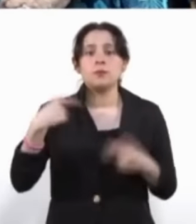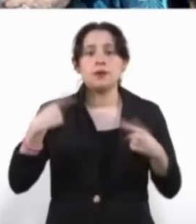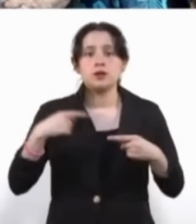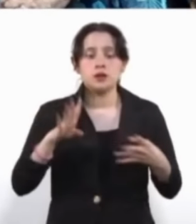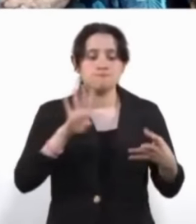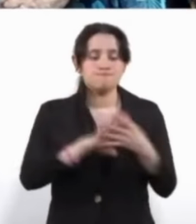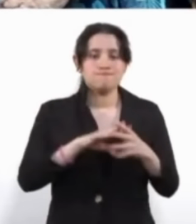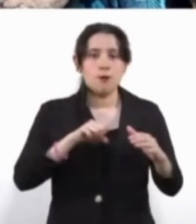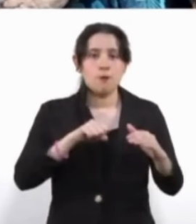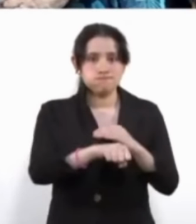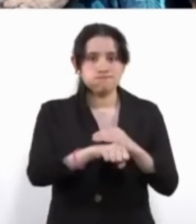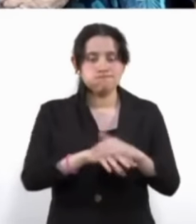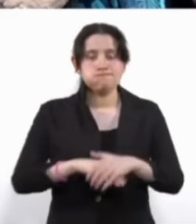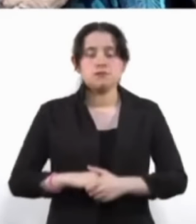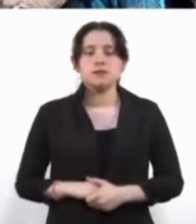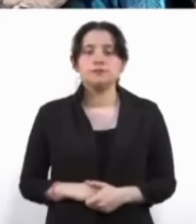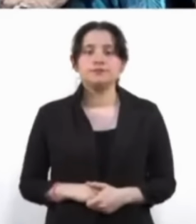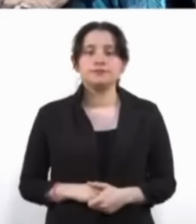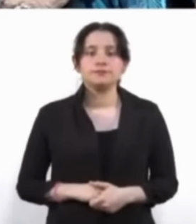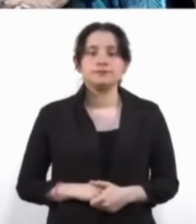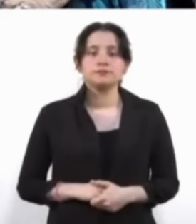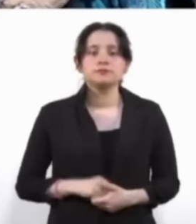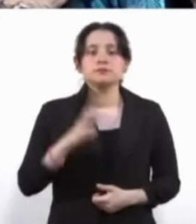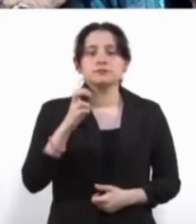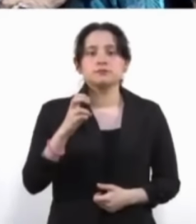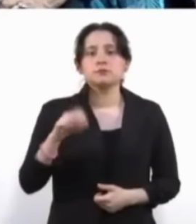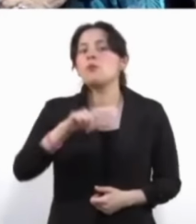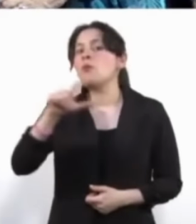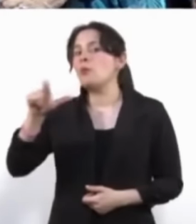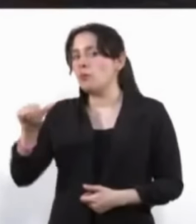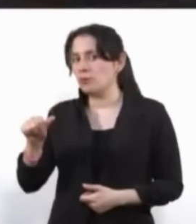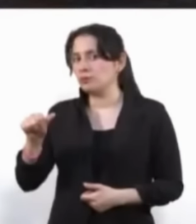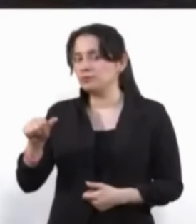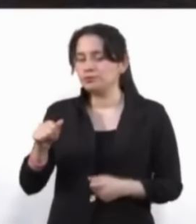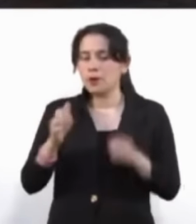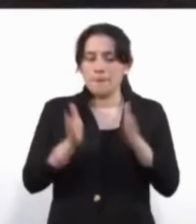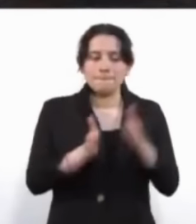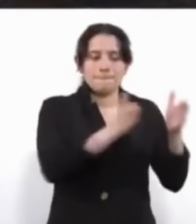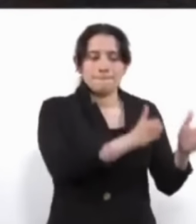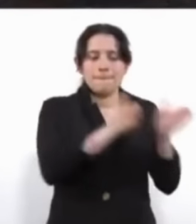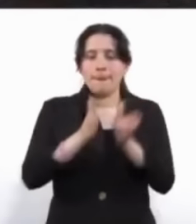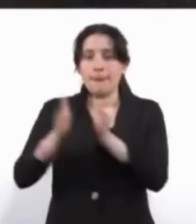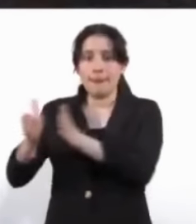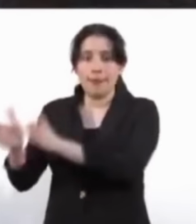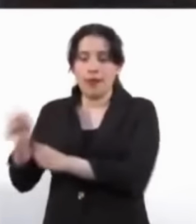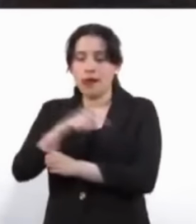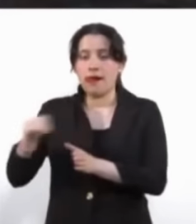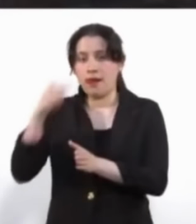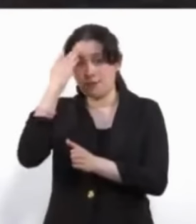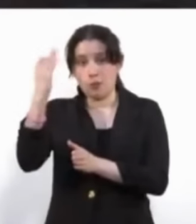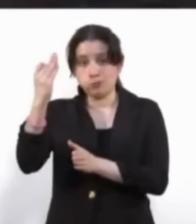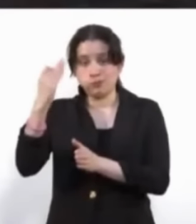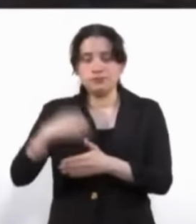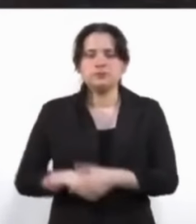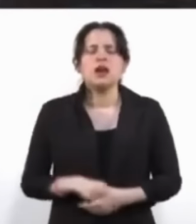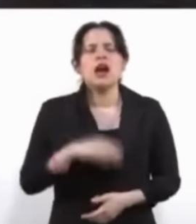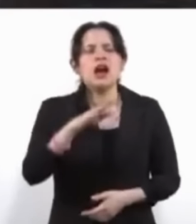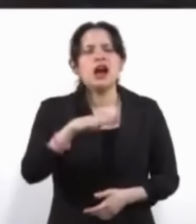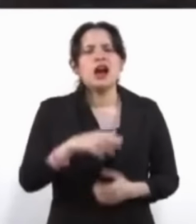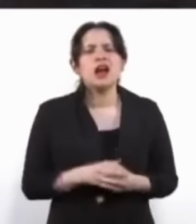eso evidentemente da pie a otra fase de la investigación. Ya por último, entonces, ¿cuántos de los que estuvieron en la agresión